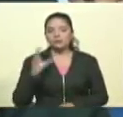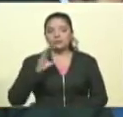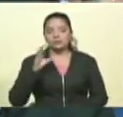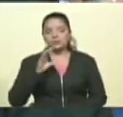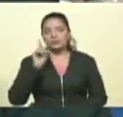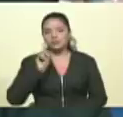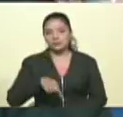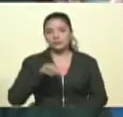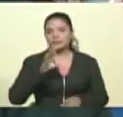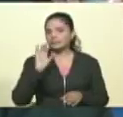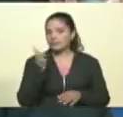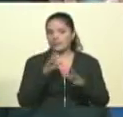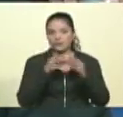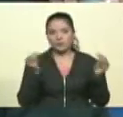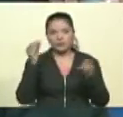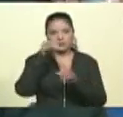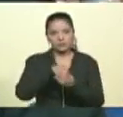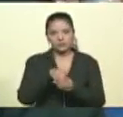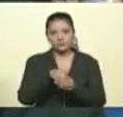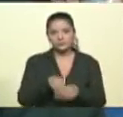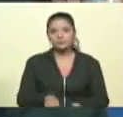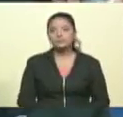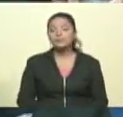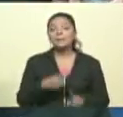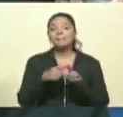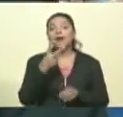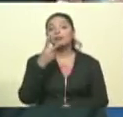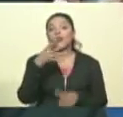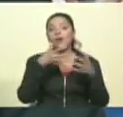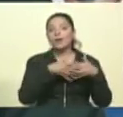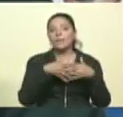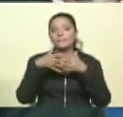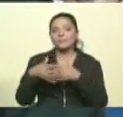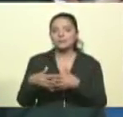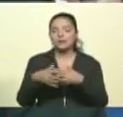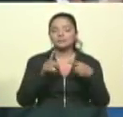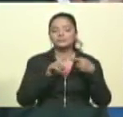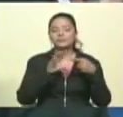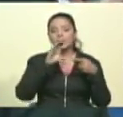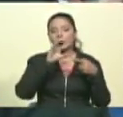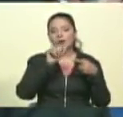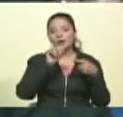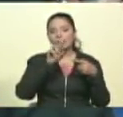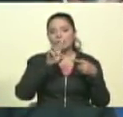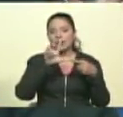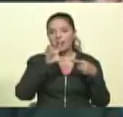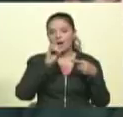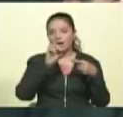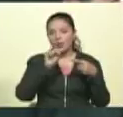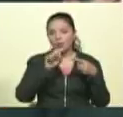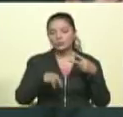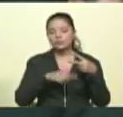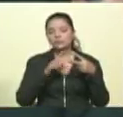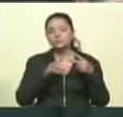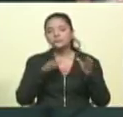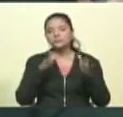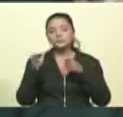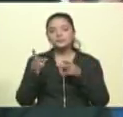también, y 2 empresarios, Carlos Esteban Fermín